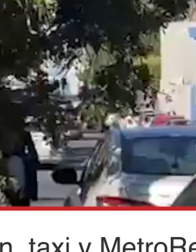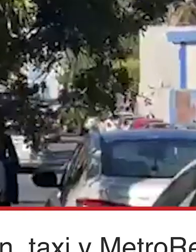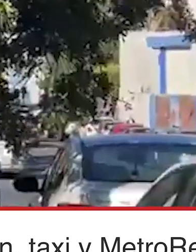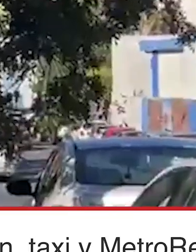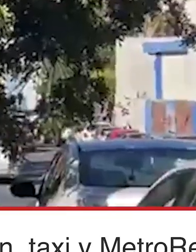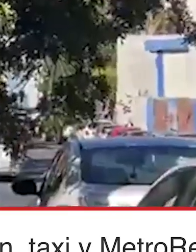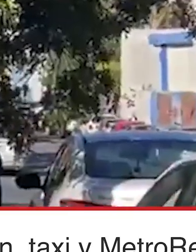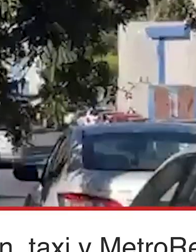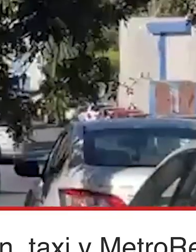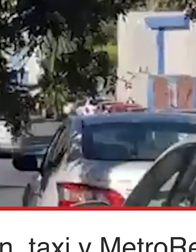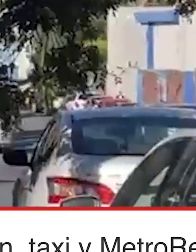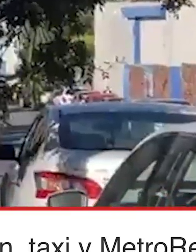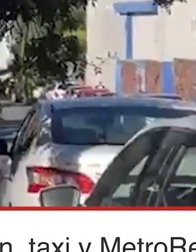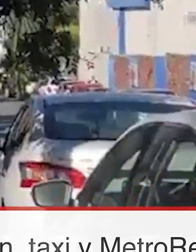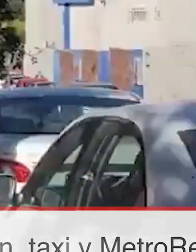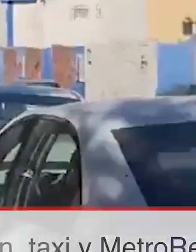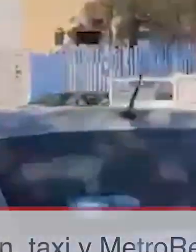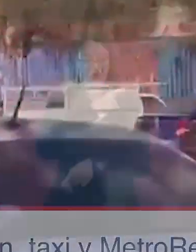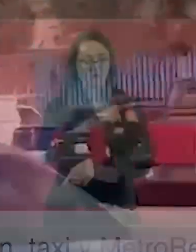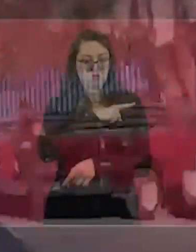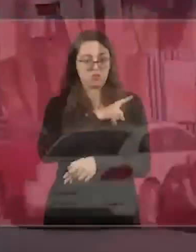y metro red.